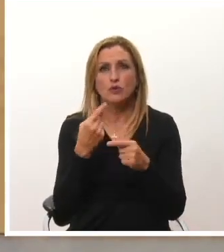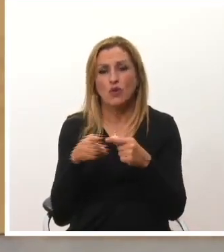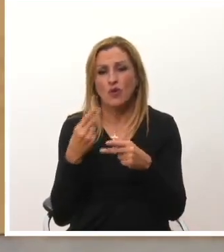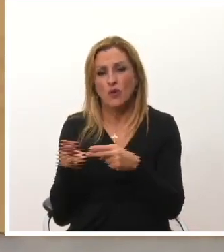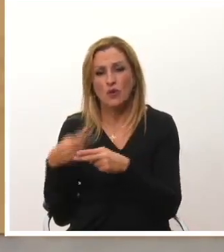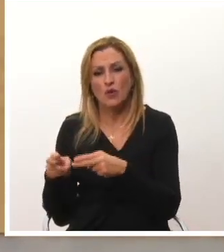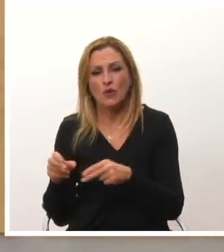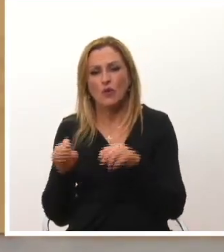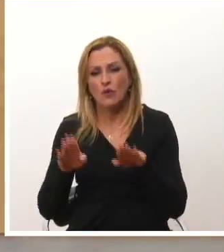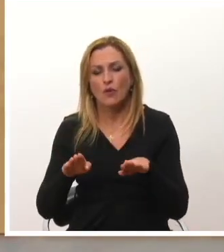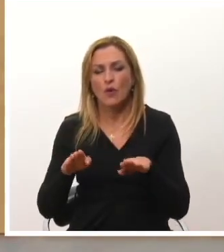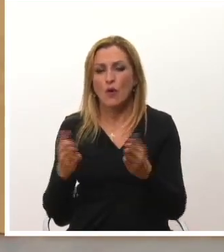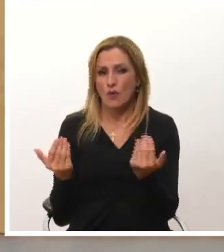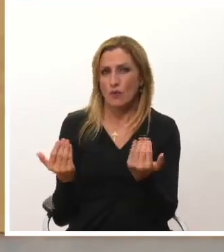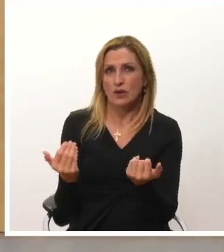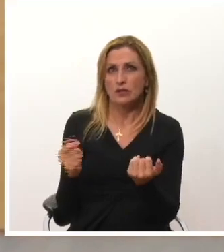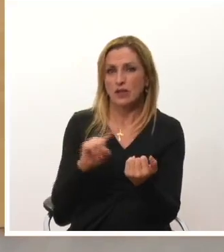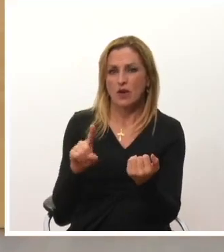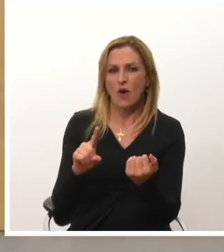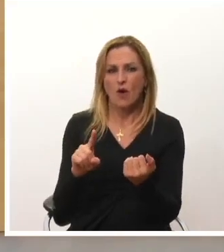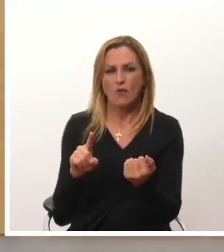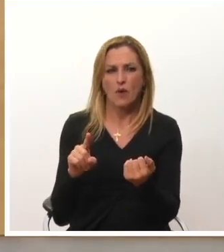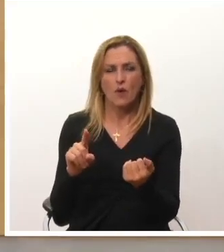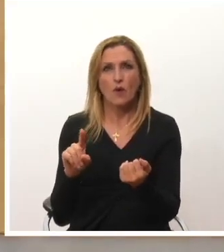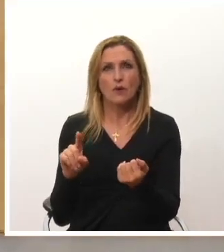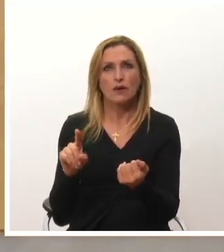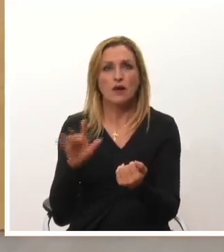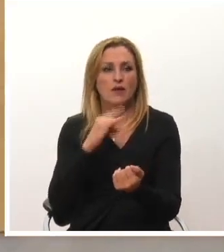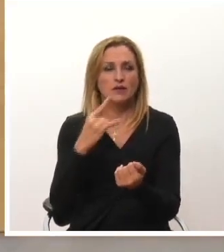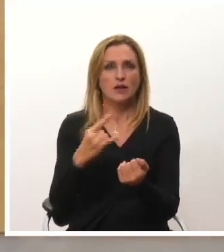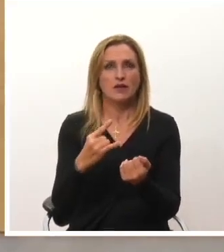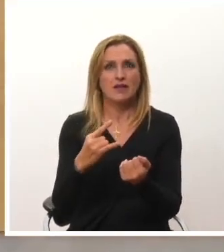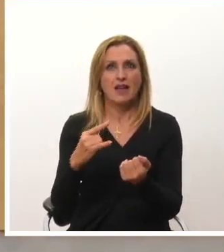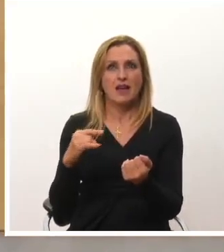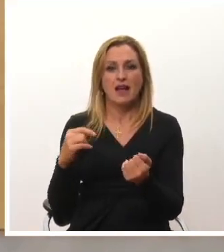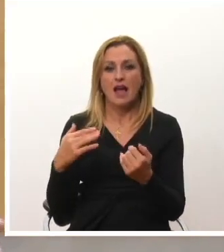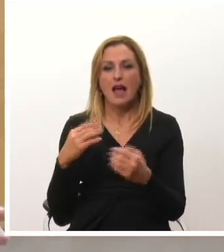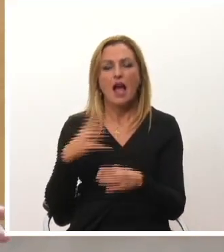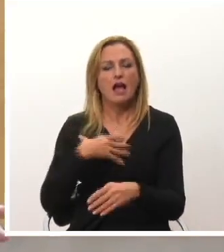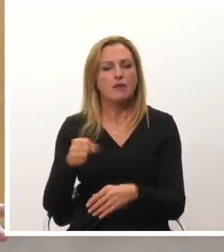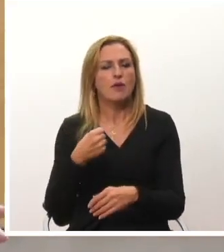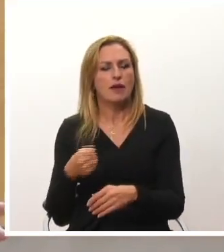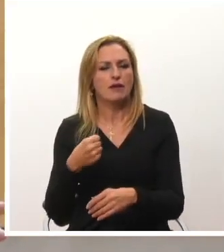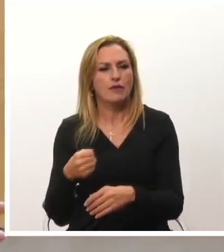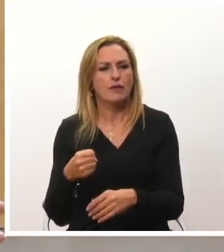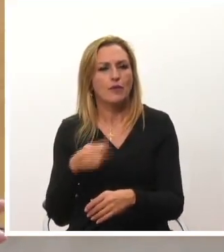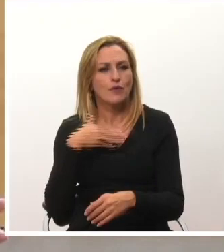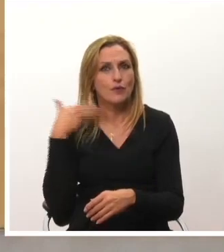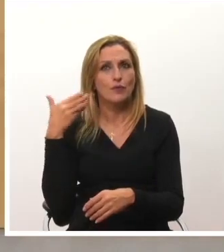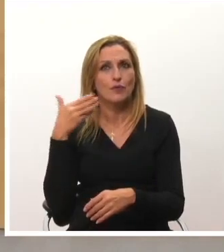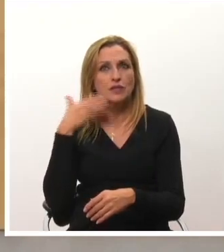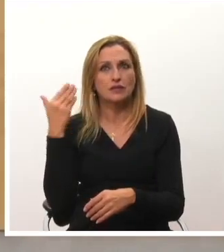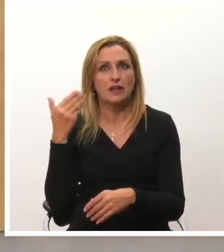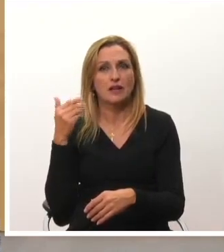problemas complejos no lo dejemos seducir por aquellos que solo buscan alcanzar el poder para satisfacer sus intereses personales o dar salida a